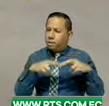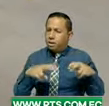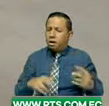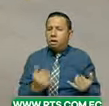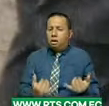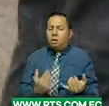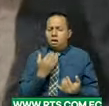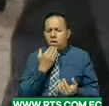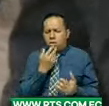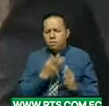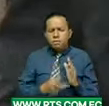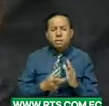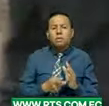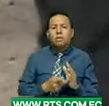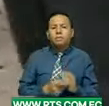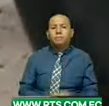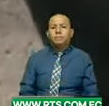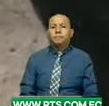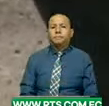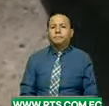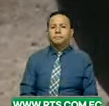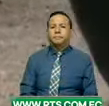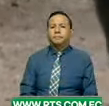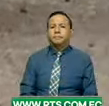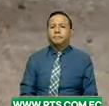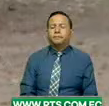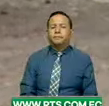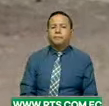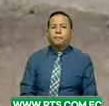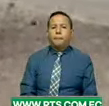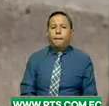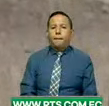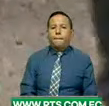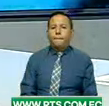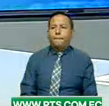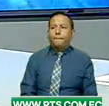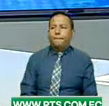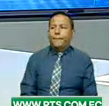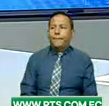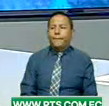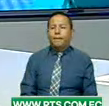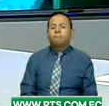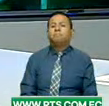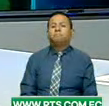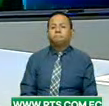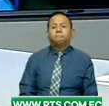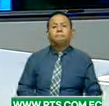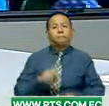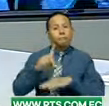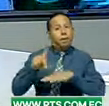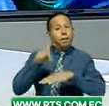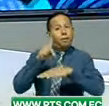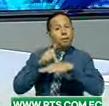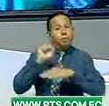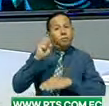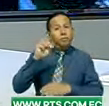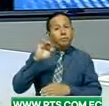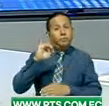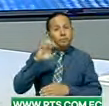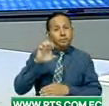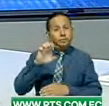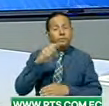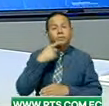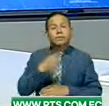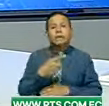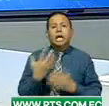han participado. Informó José Morales. El director del SNAI, Fausto Cobo, en compañía